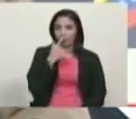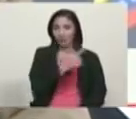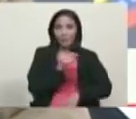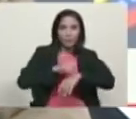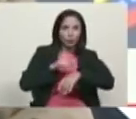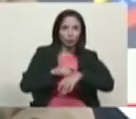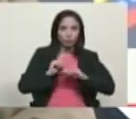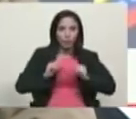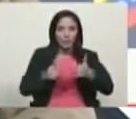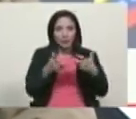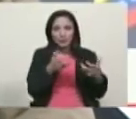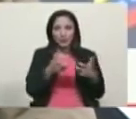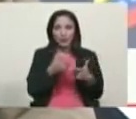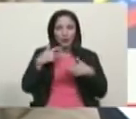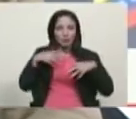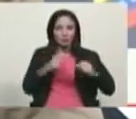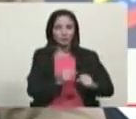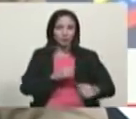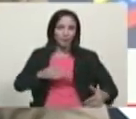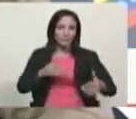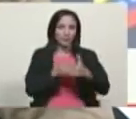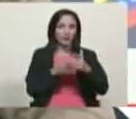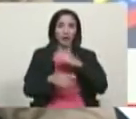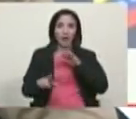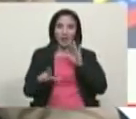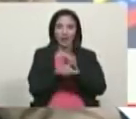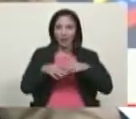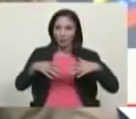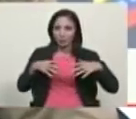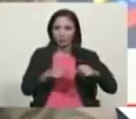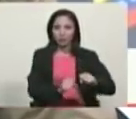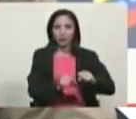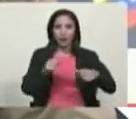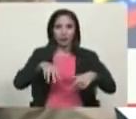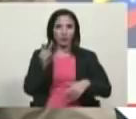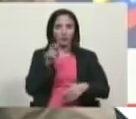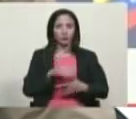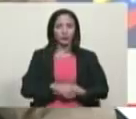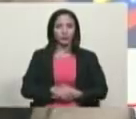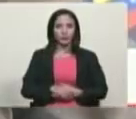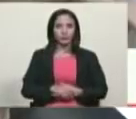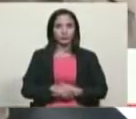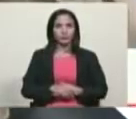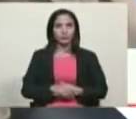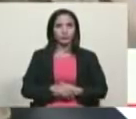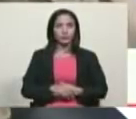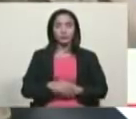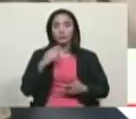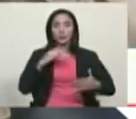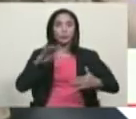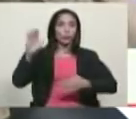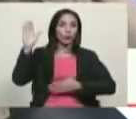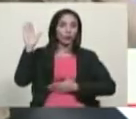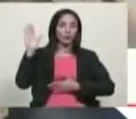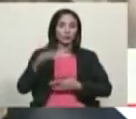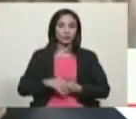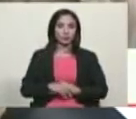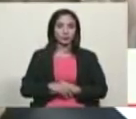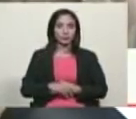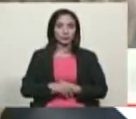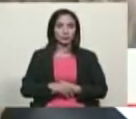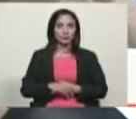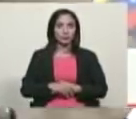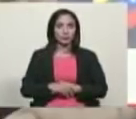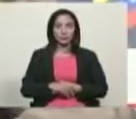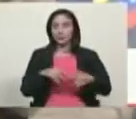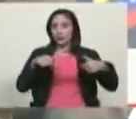minutos de su intento de incursión ilegal a territorio venezolano. Hemos jurado a esta